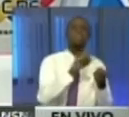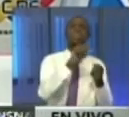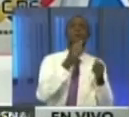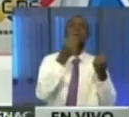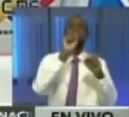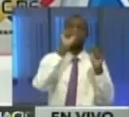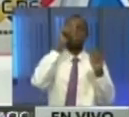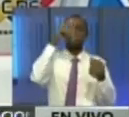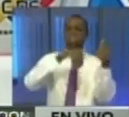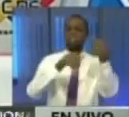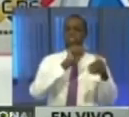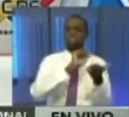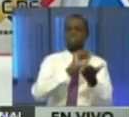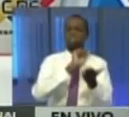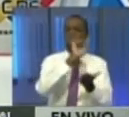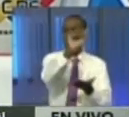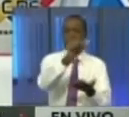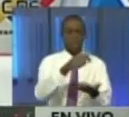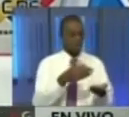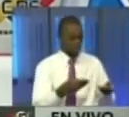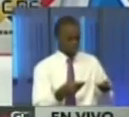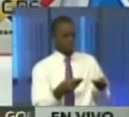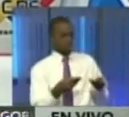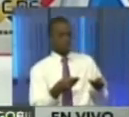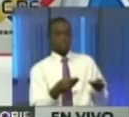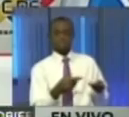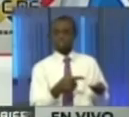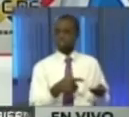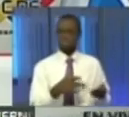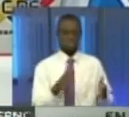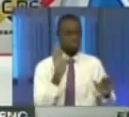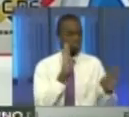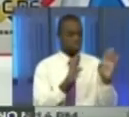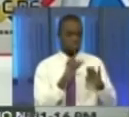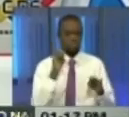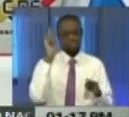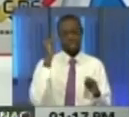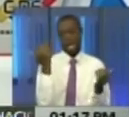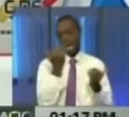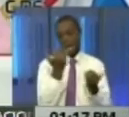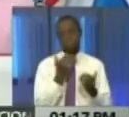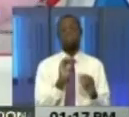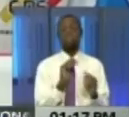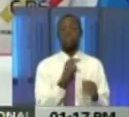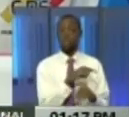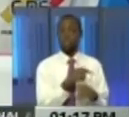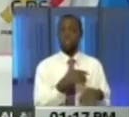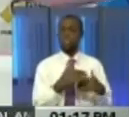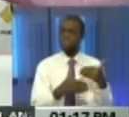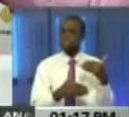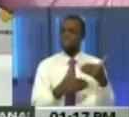que garantizara este mandato constitucional que tiene el Poder Electoral de hacer efectivo